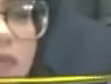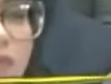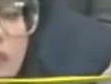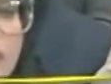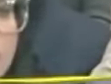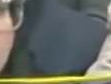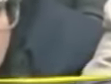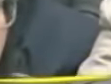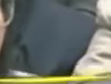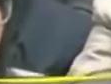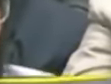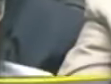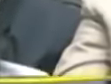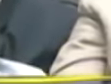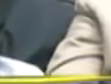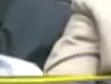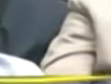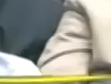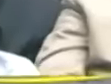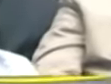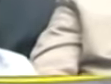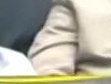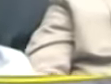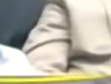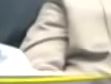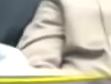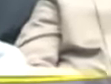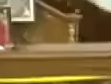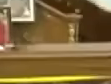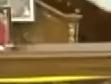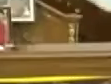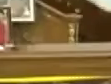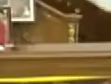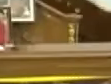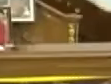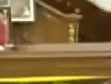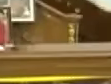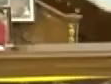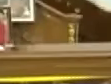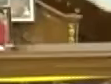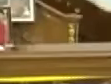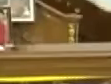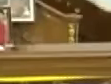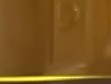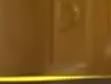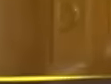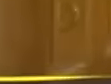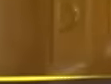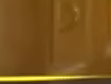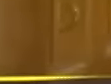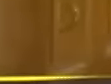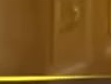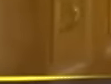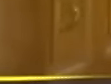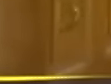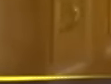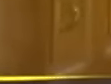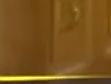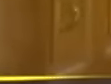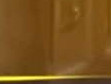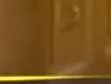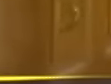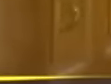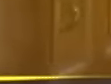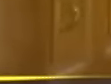Cuantitativamente, la diferencia es abismal, 74 a 1. Y cualitativamente, no